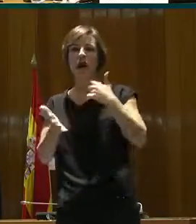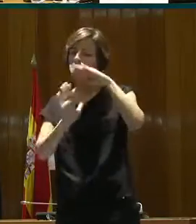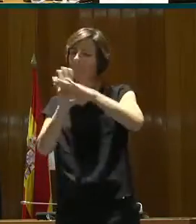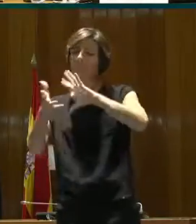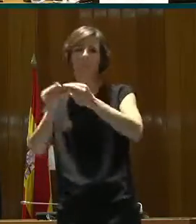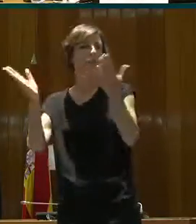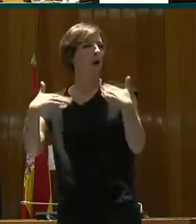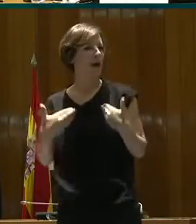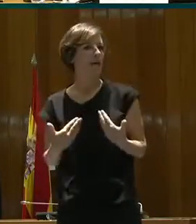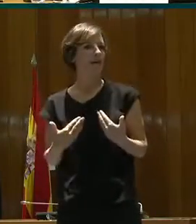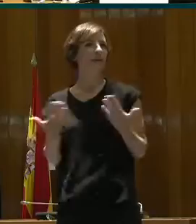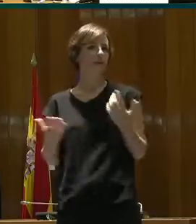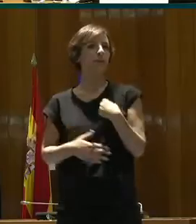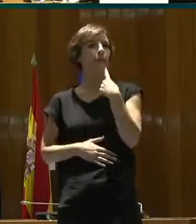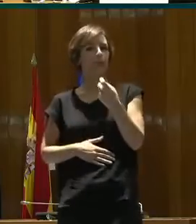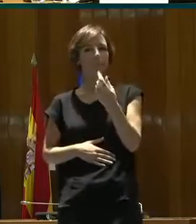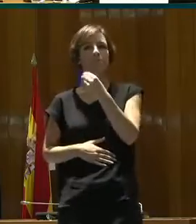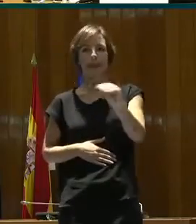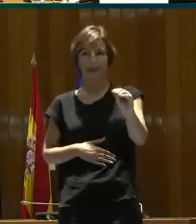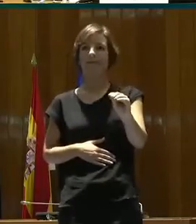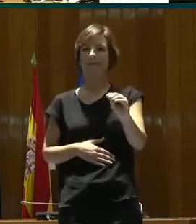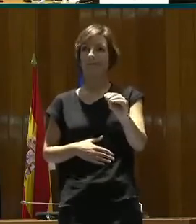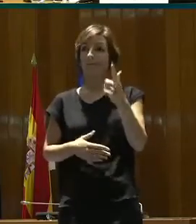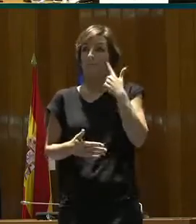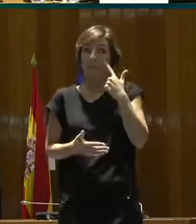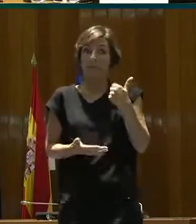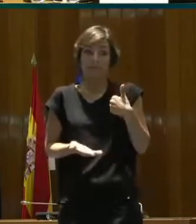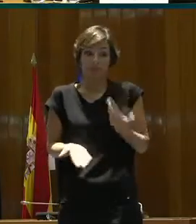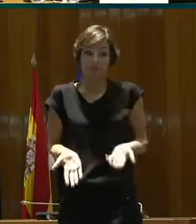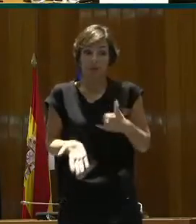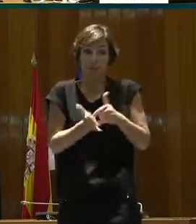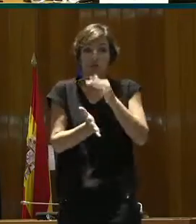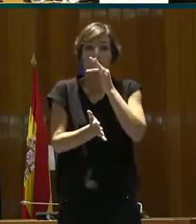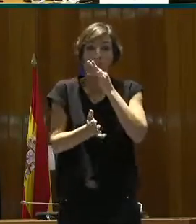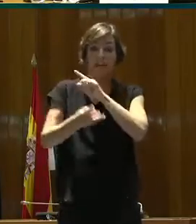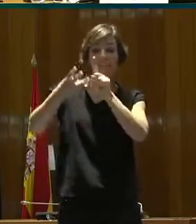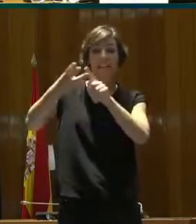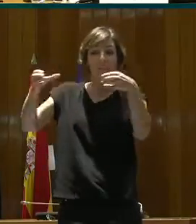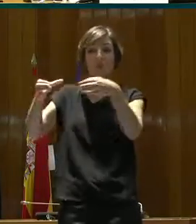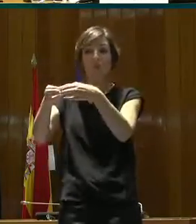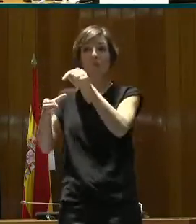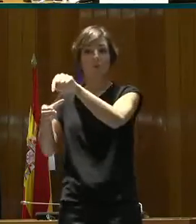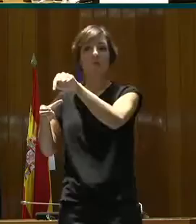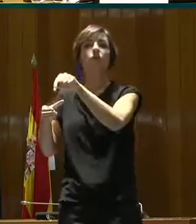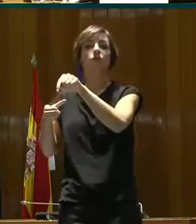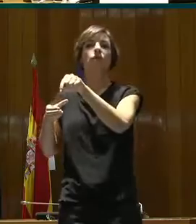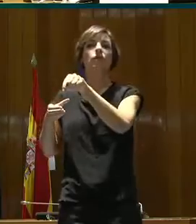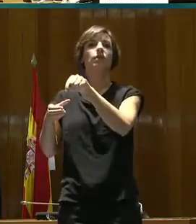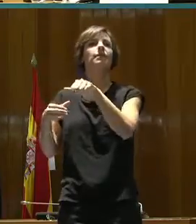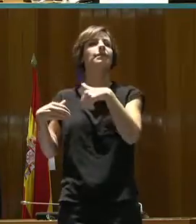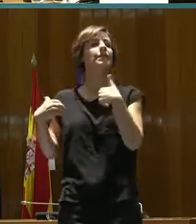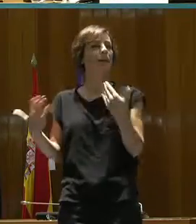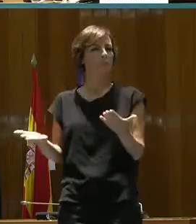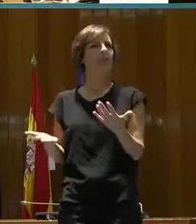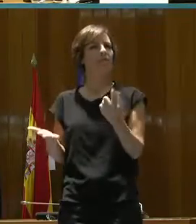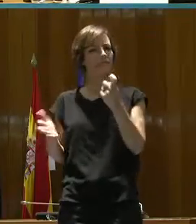lo tanto, una dificultad añadida y de momento insuperable. Y un tercer grupo que también debe recibir